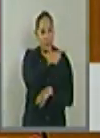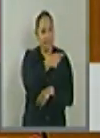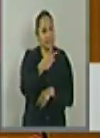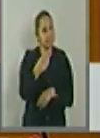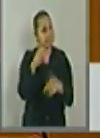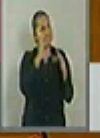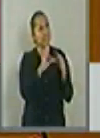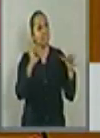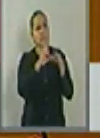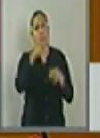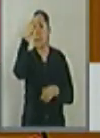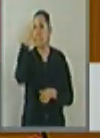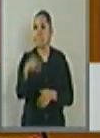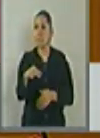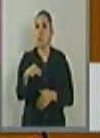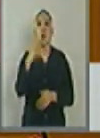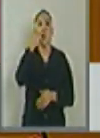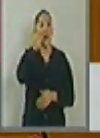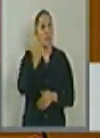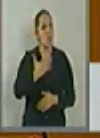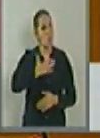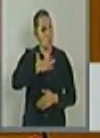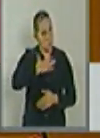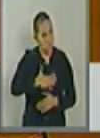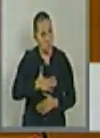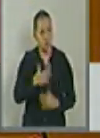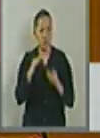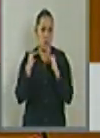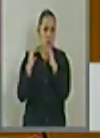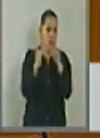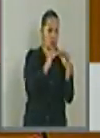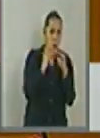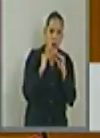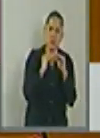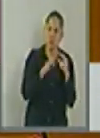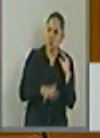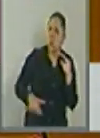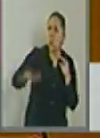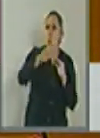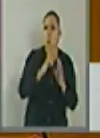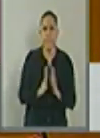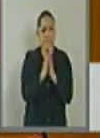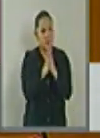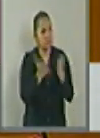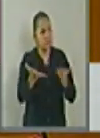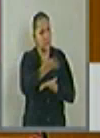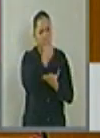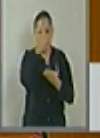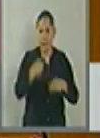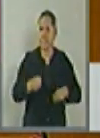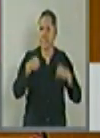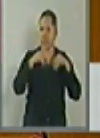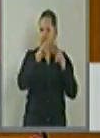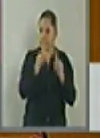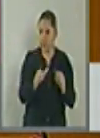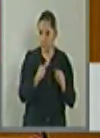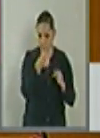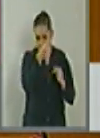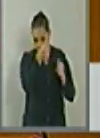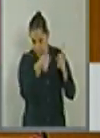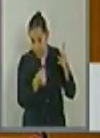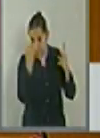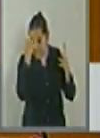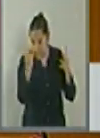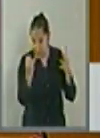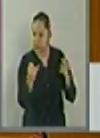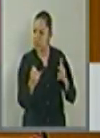justo, más igualitario, más democrático y que viva en paz, están hoy más vigentes que nunca,